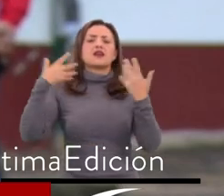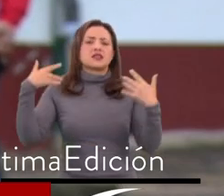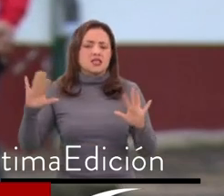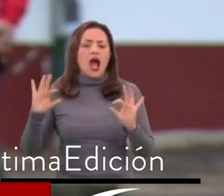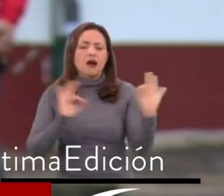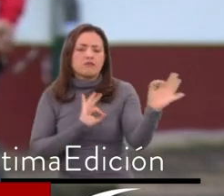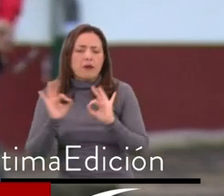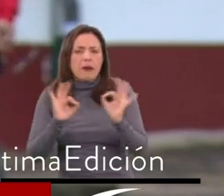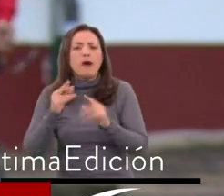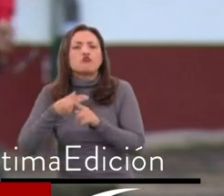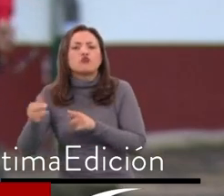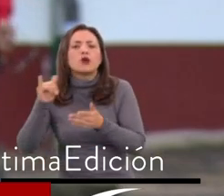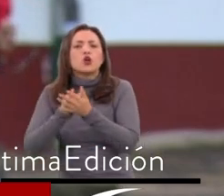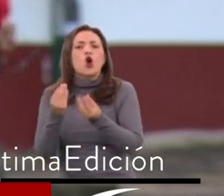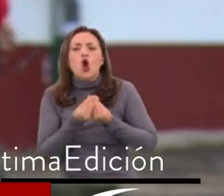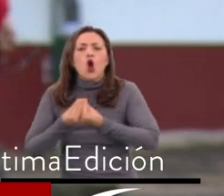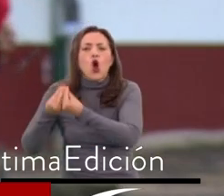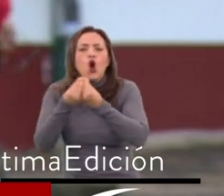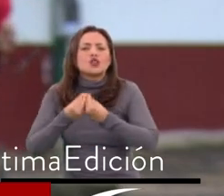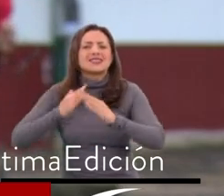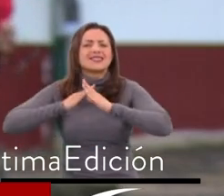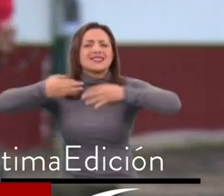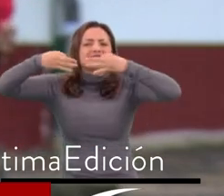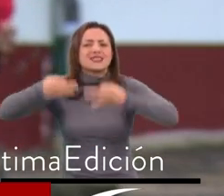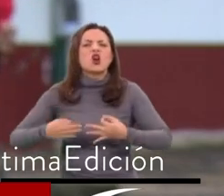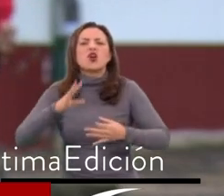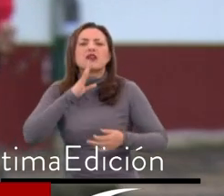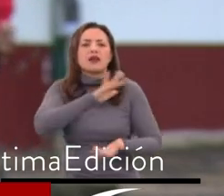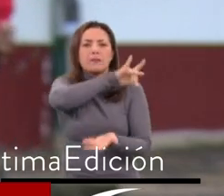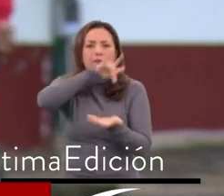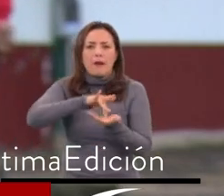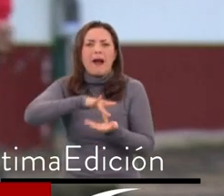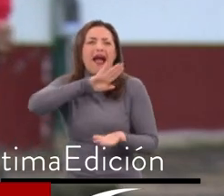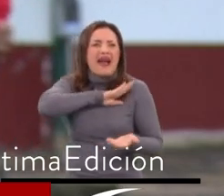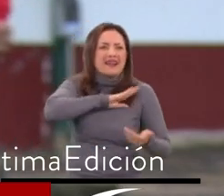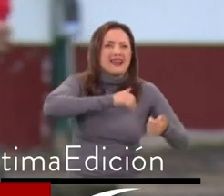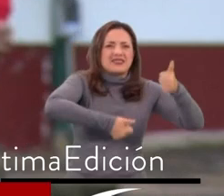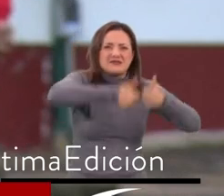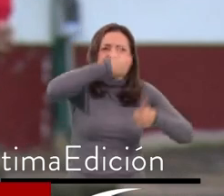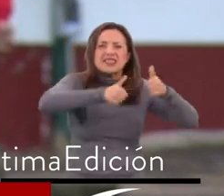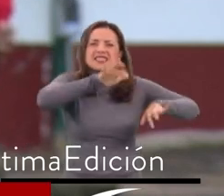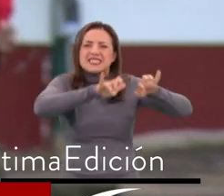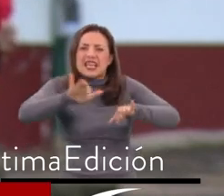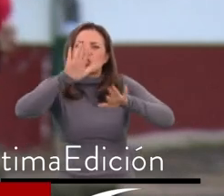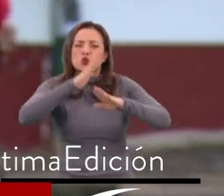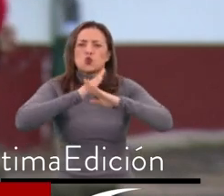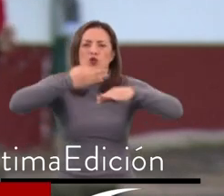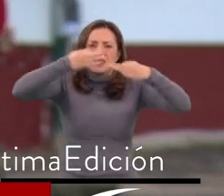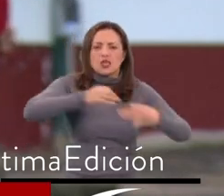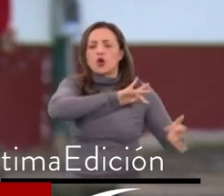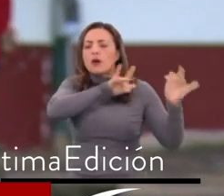de seguridad con la participación de las autoridades distritales y la asistencia del secretario de seguridad